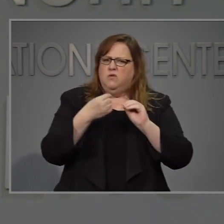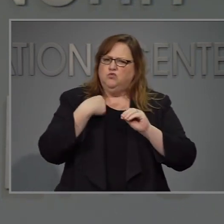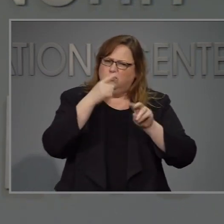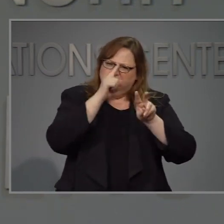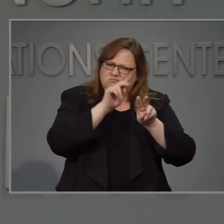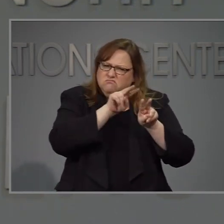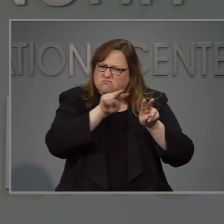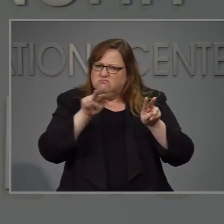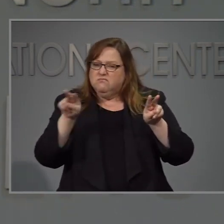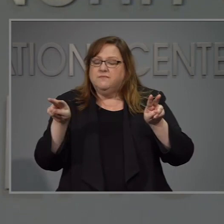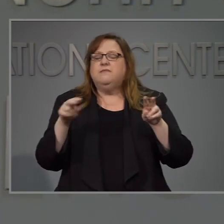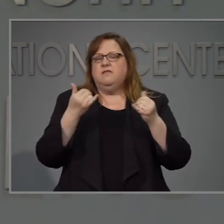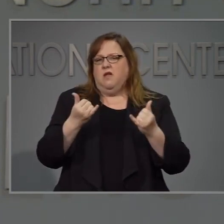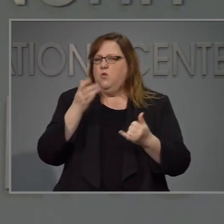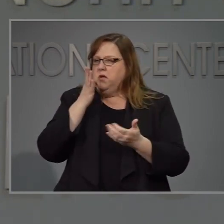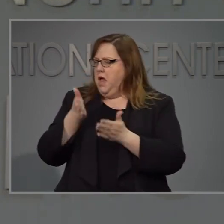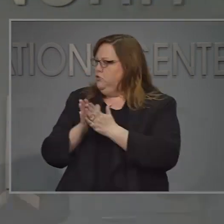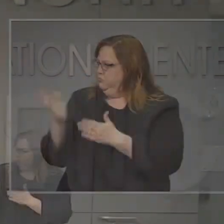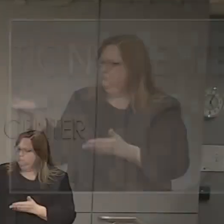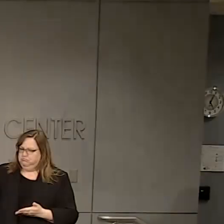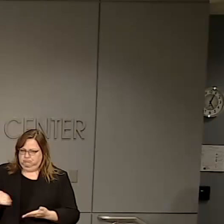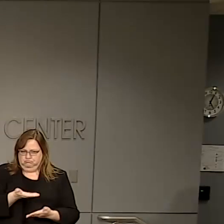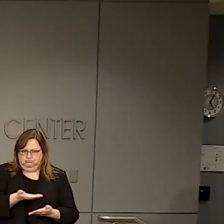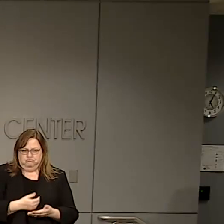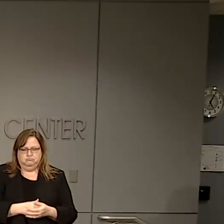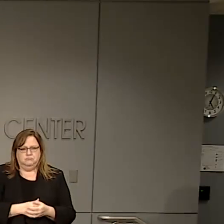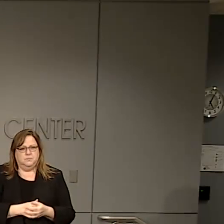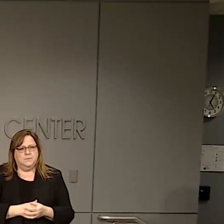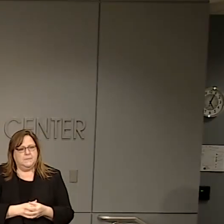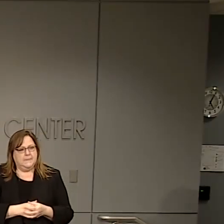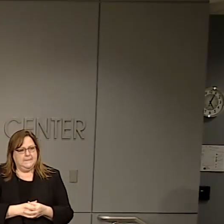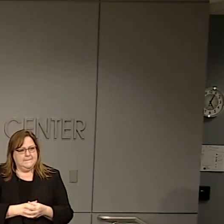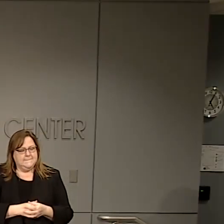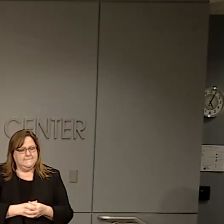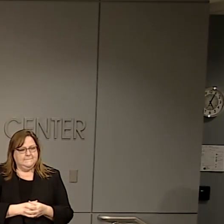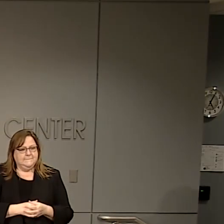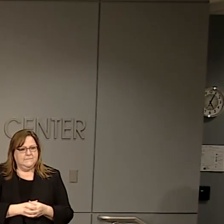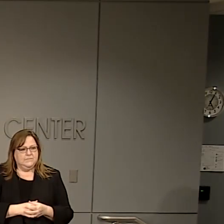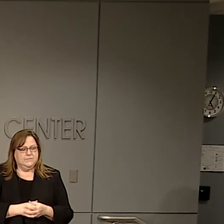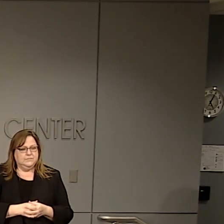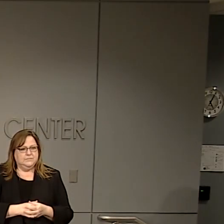estatus de nuestros indicadores claves. Le pediré que nos muestre ahora.